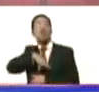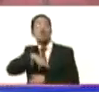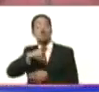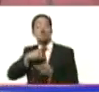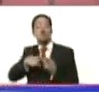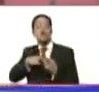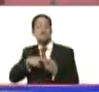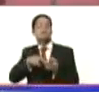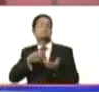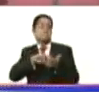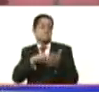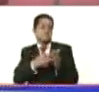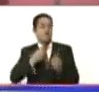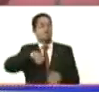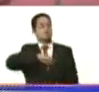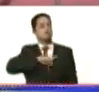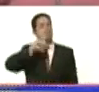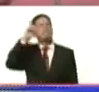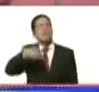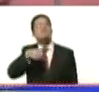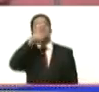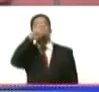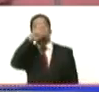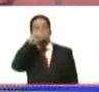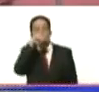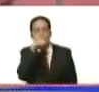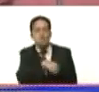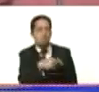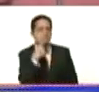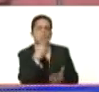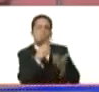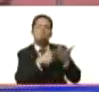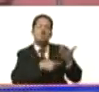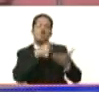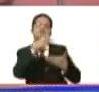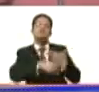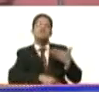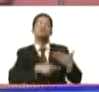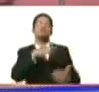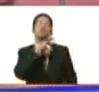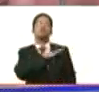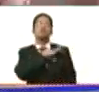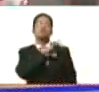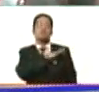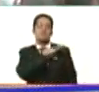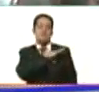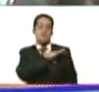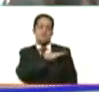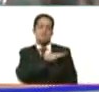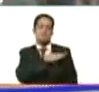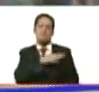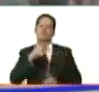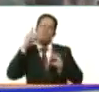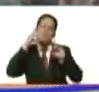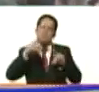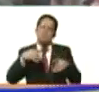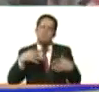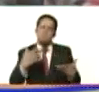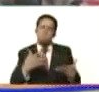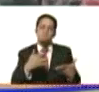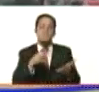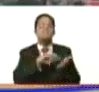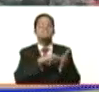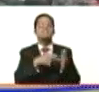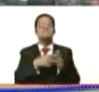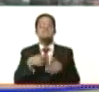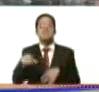este proyecto de justicia social y una dignidad que nos recuerda que los intereses de la patria están por encima